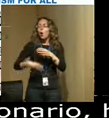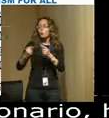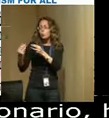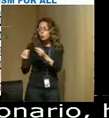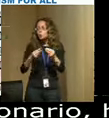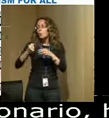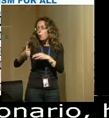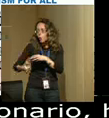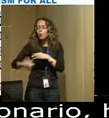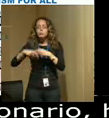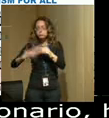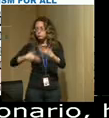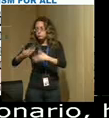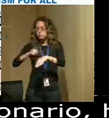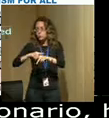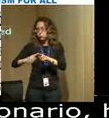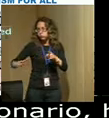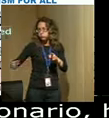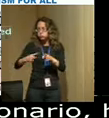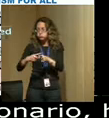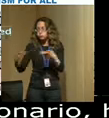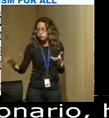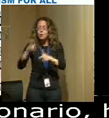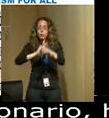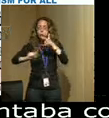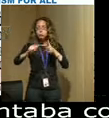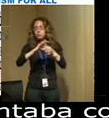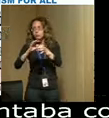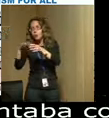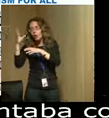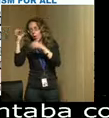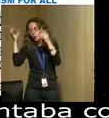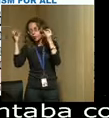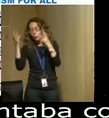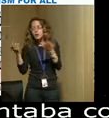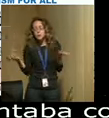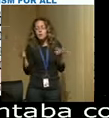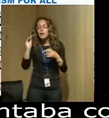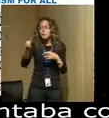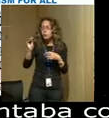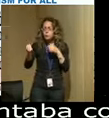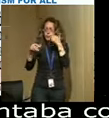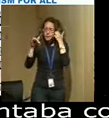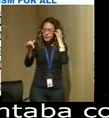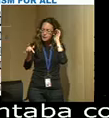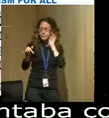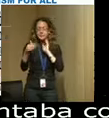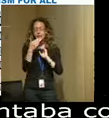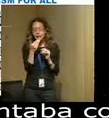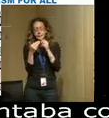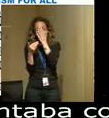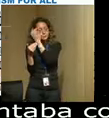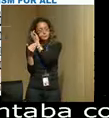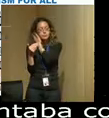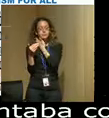realización de vacaciones, la realización de viajes de ocio. No solamente se le preguntaba si realizaba o no